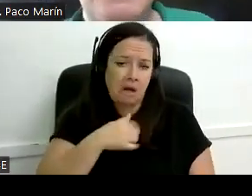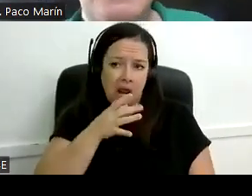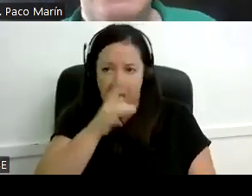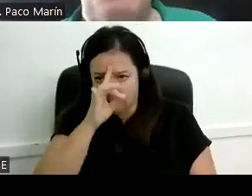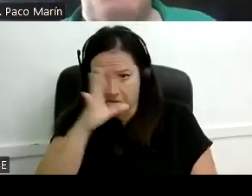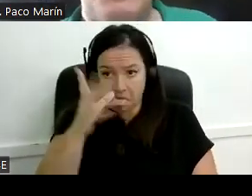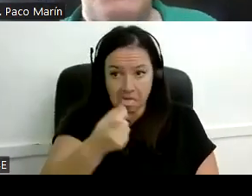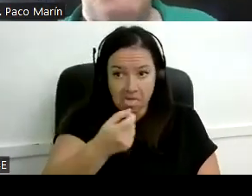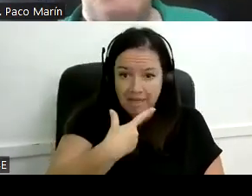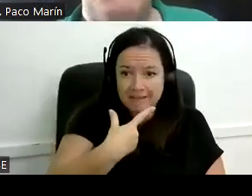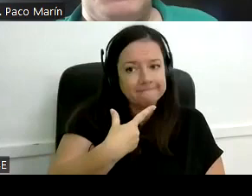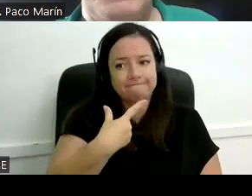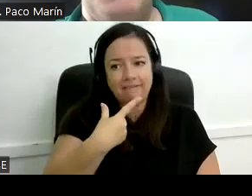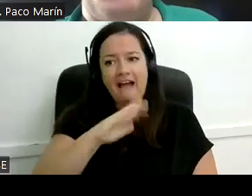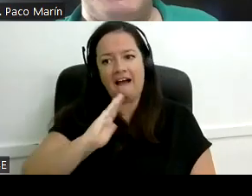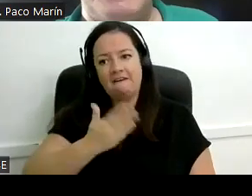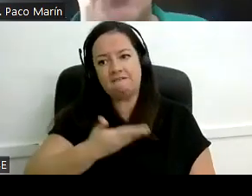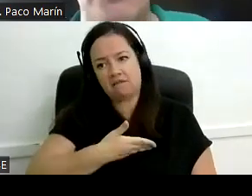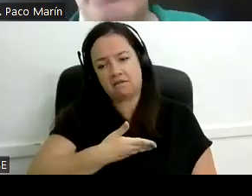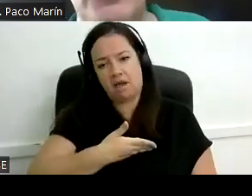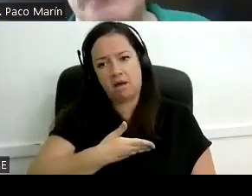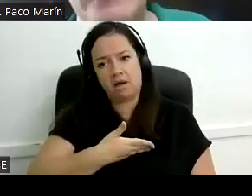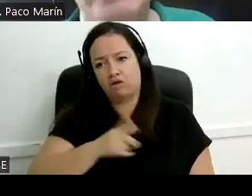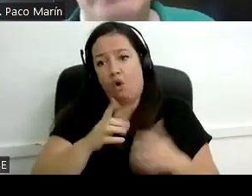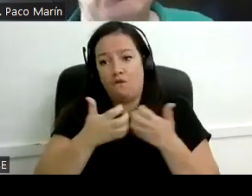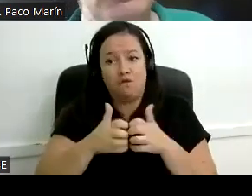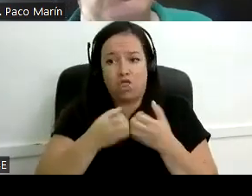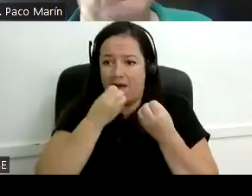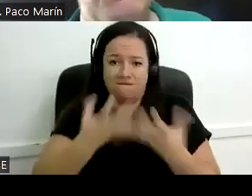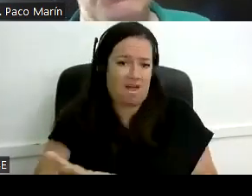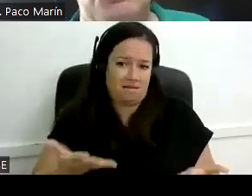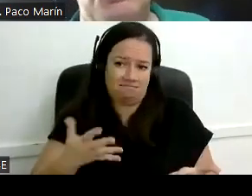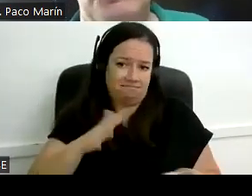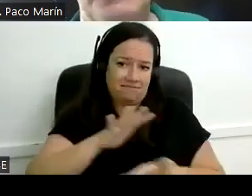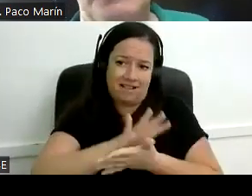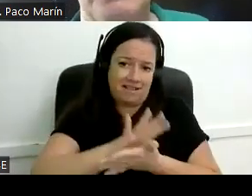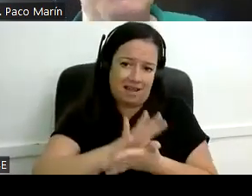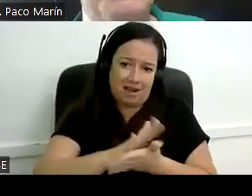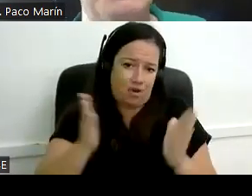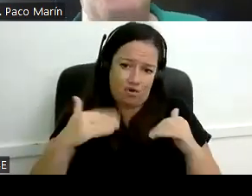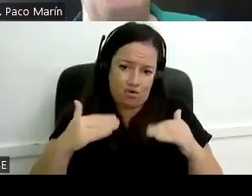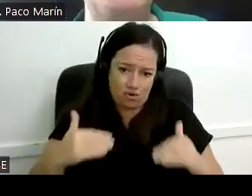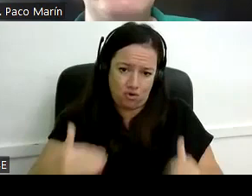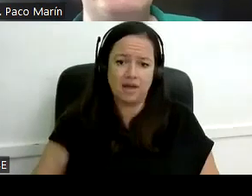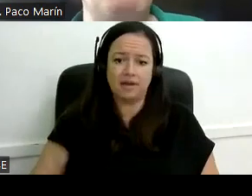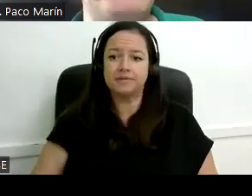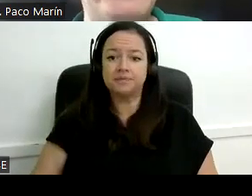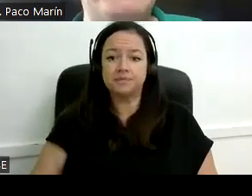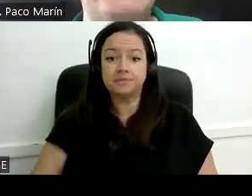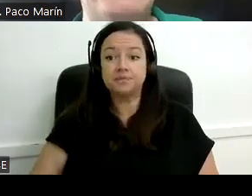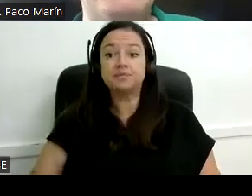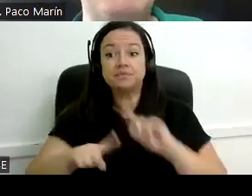causas que provocan que no funcionen los tranquilizantes cuando los necesitamos. Y